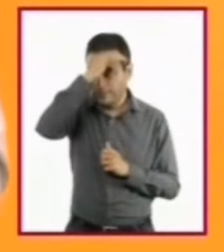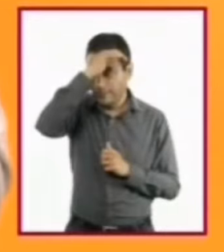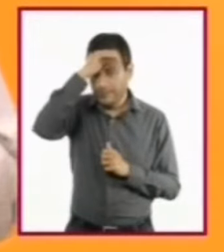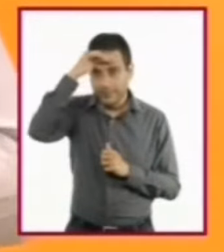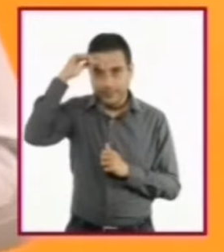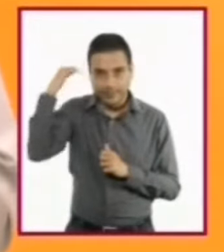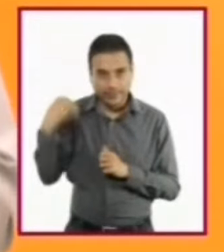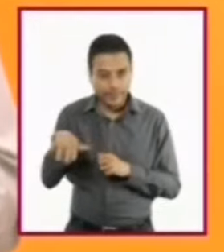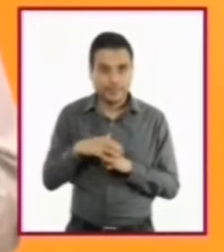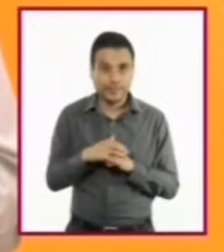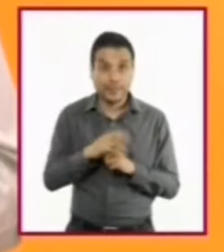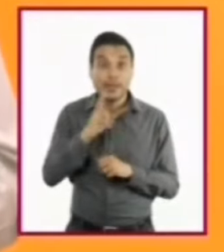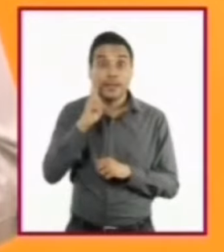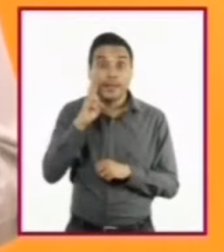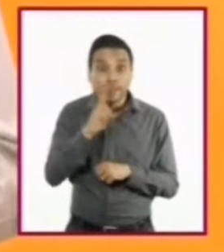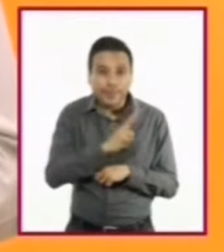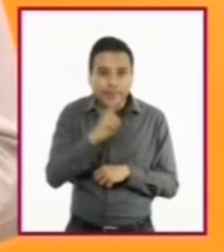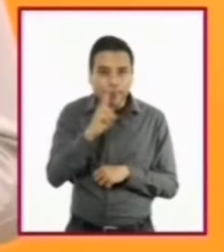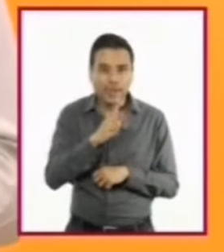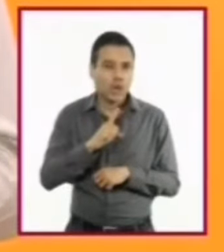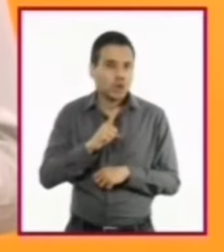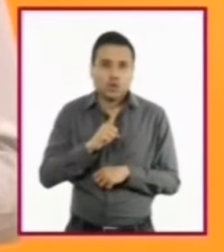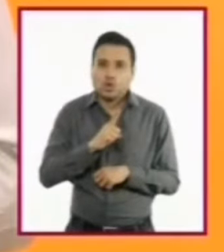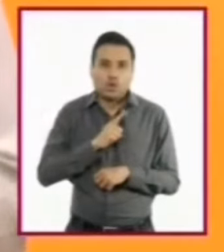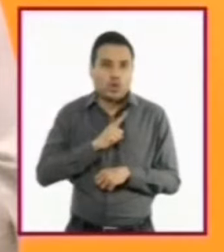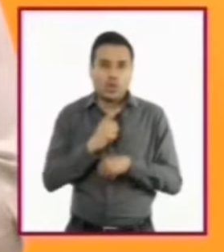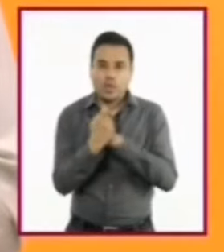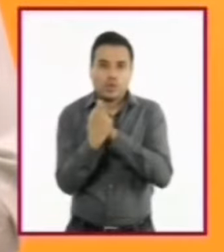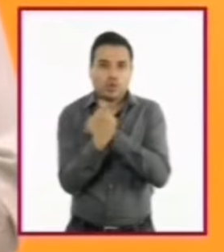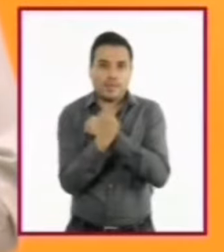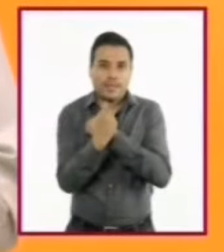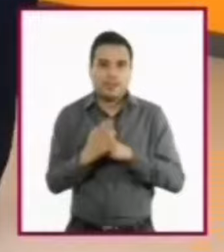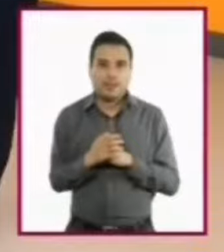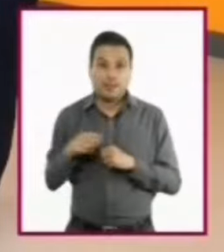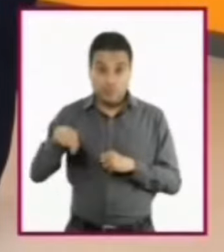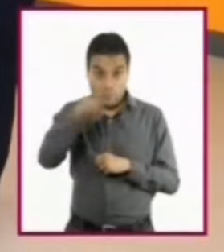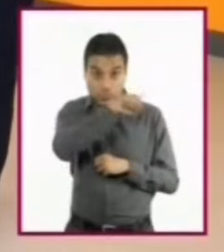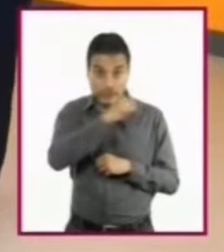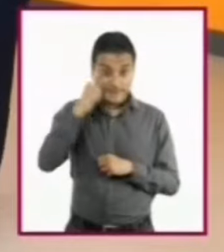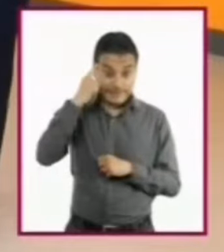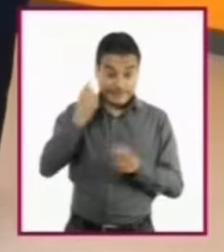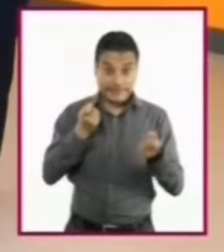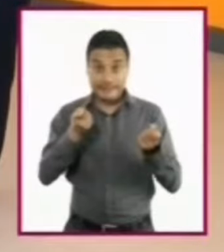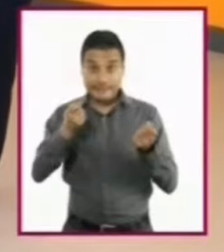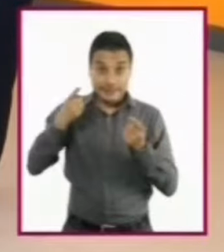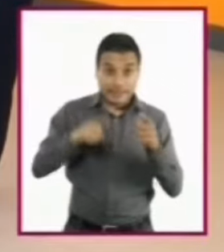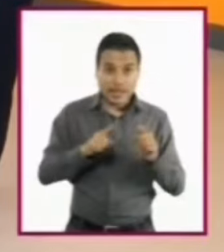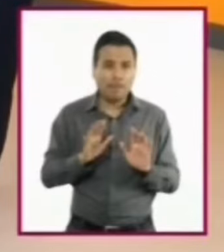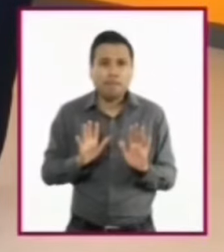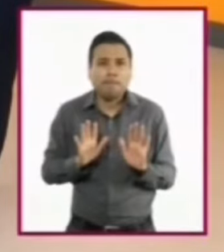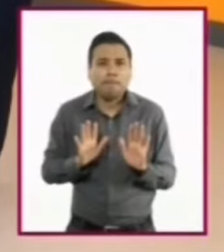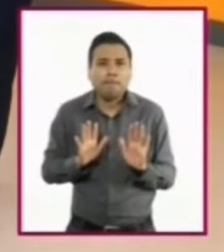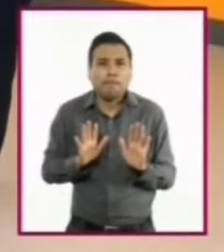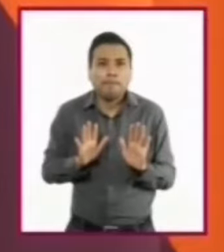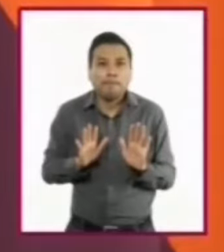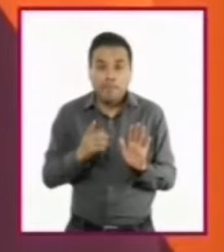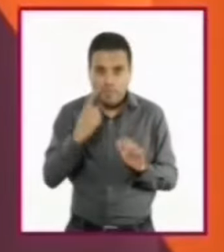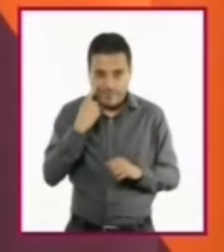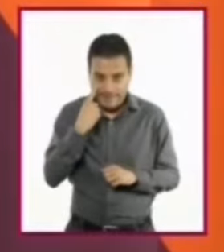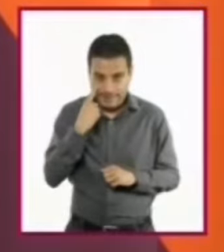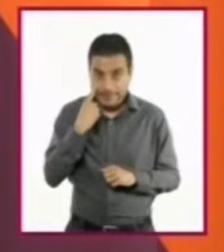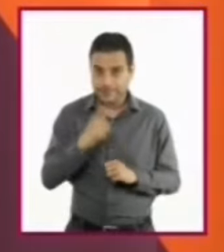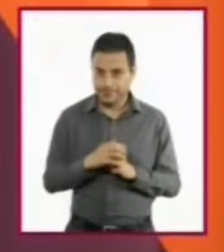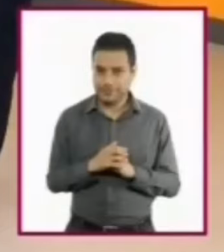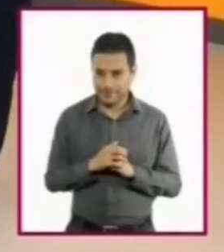manera rítmica y automática, sin tener que pensar conscientemente en ella. Pero, a diferencia del músculo cardíaco,